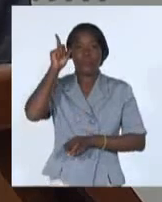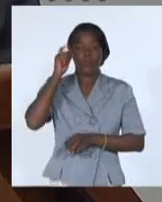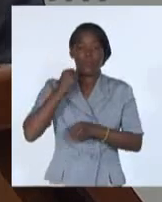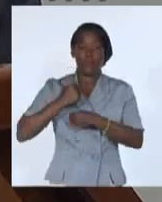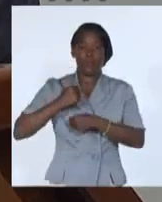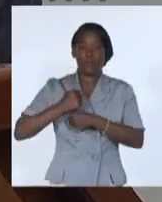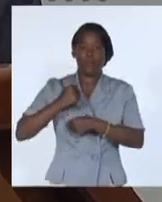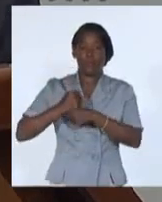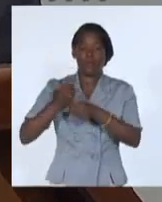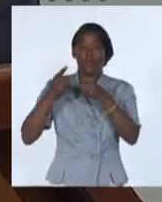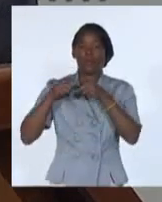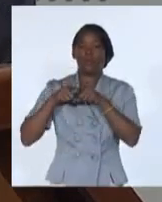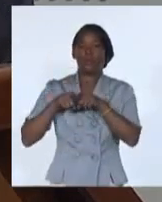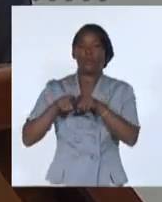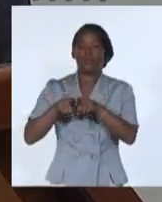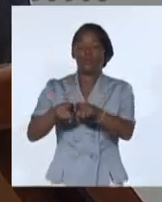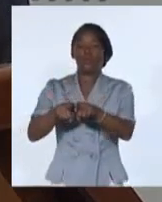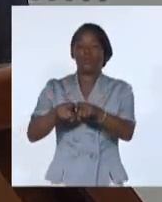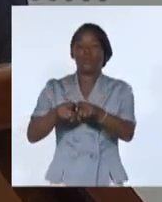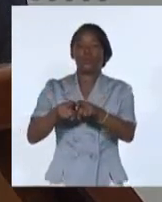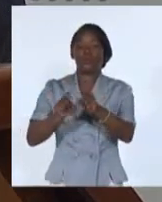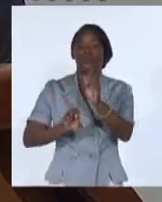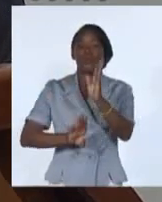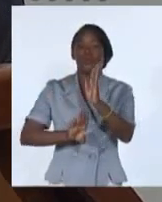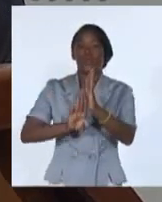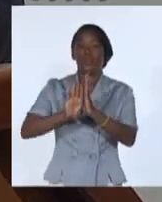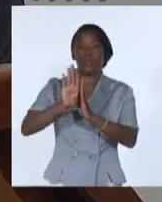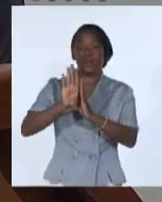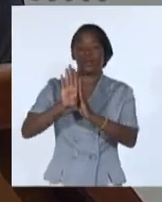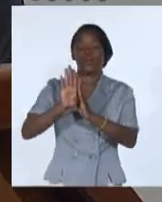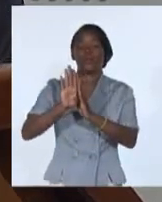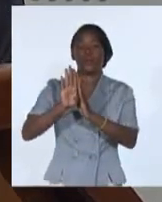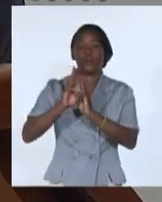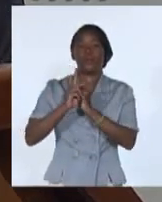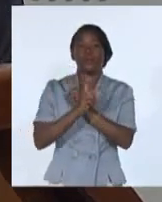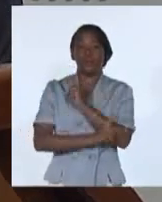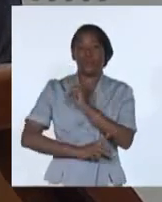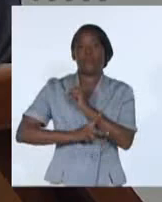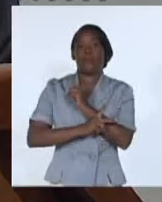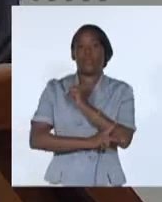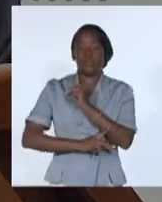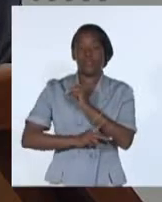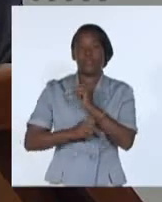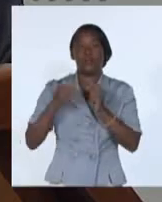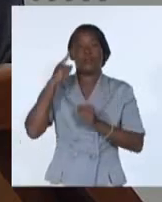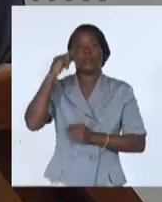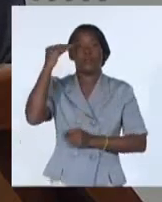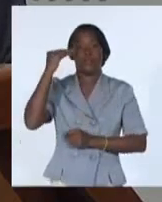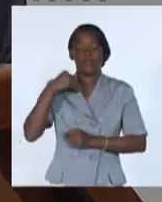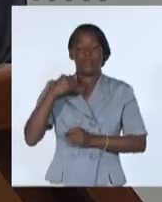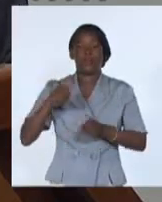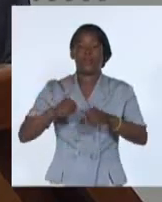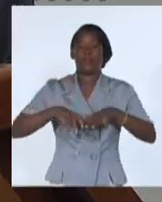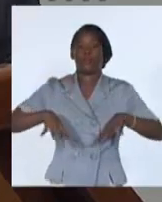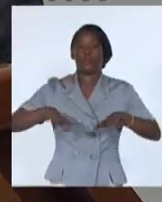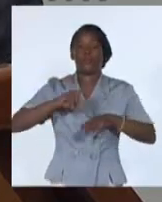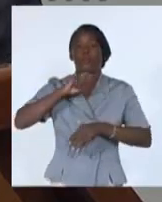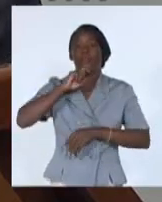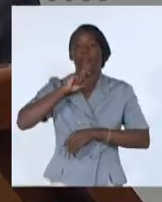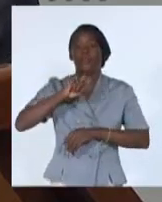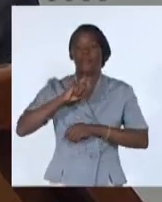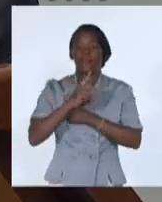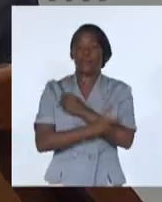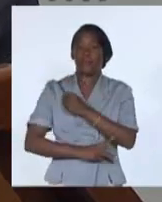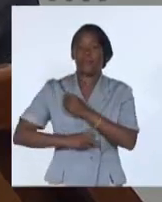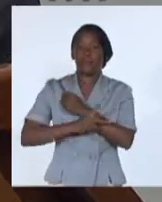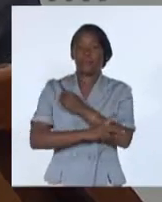de remediar, y aquí cito literalmente, siglos de injusticia y abandono. En el